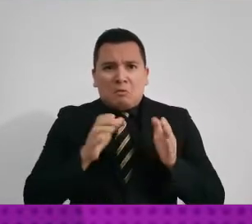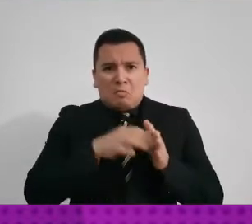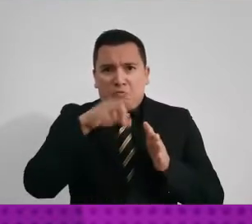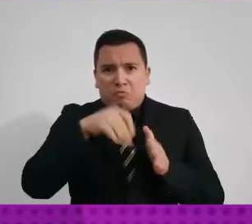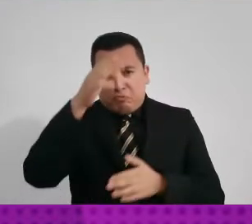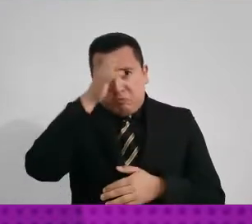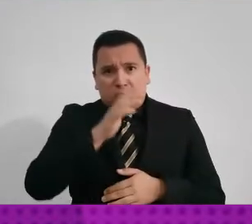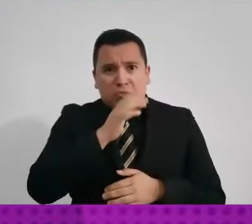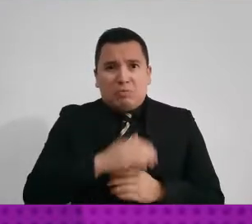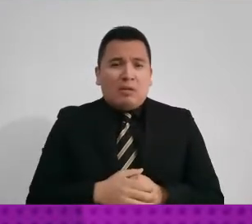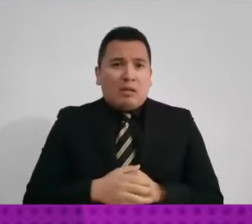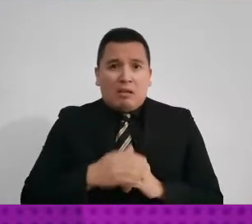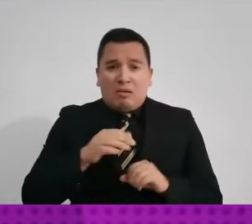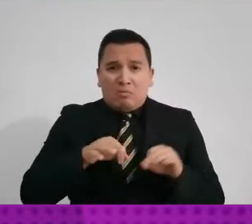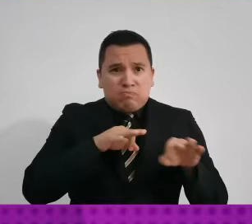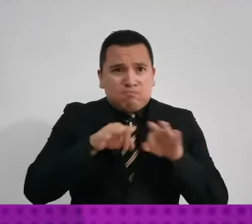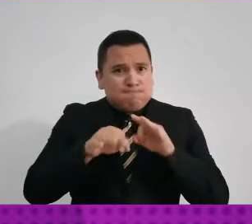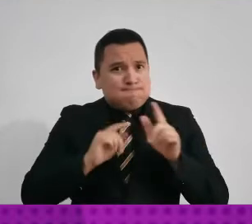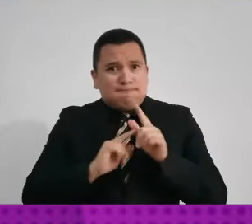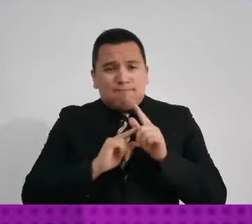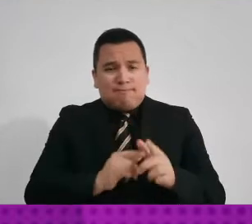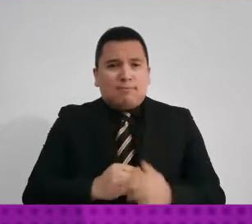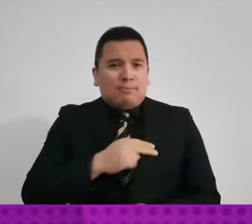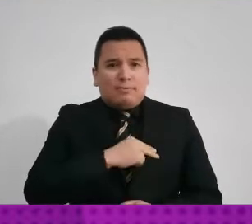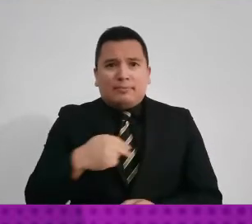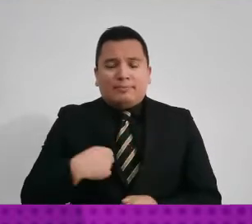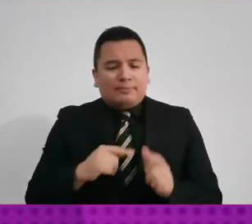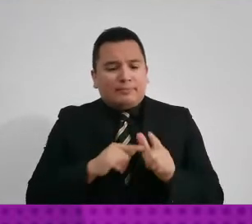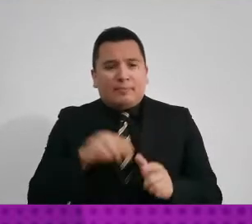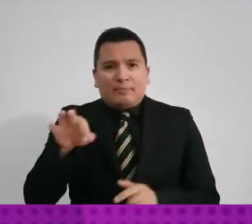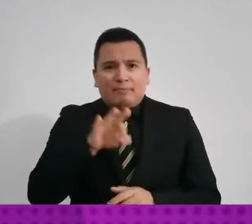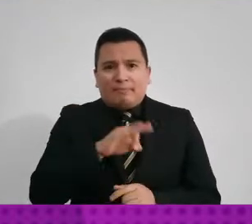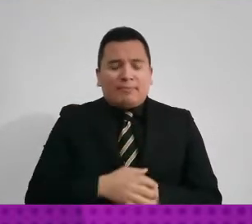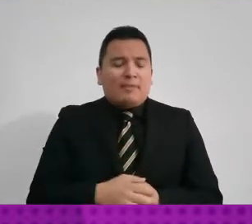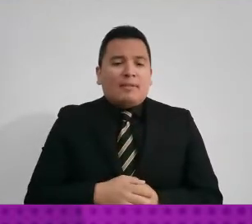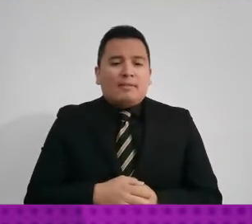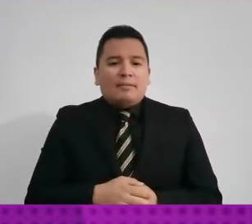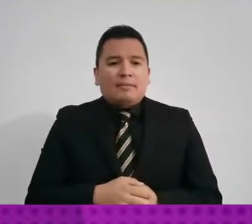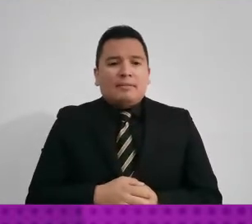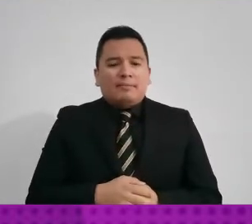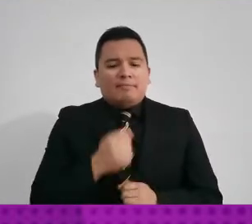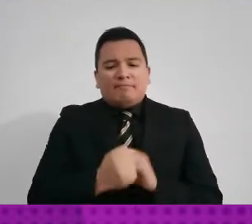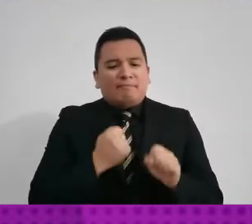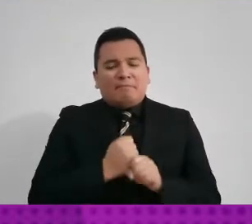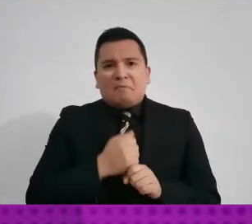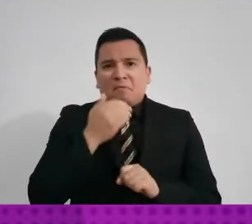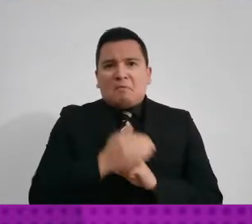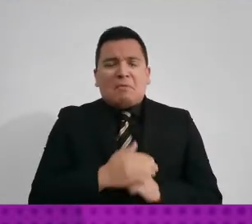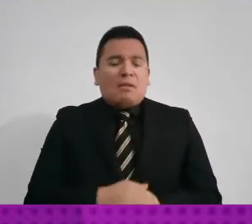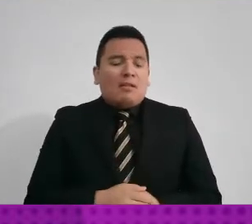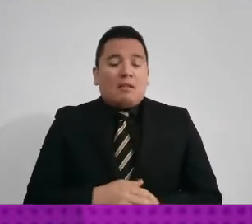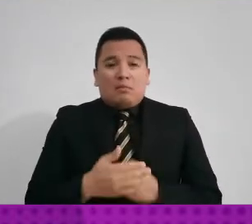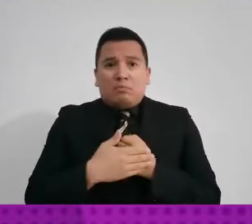de Coahuila no ha dejado de trabajar. Aquí estamos en estas fechas de los últimos días del año.